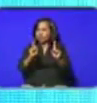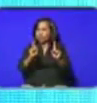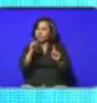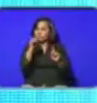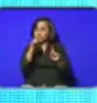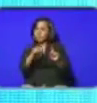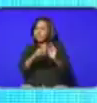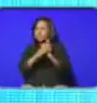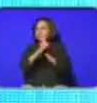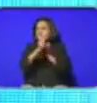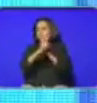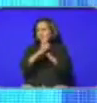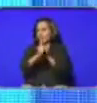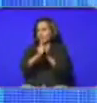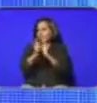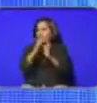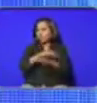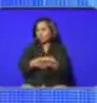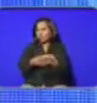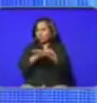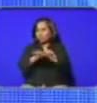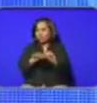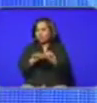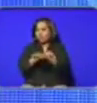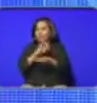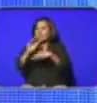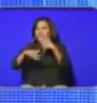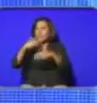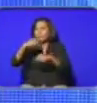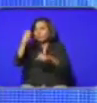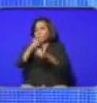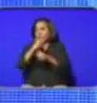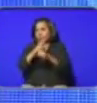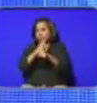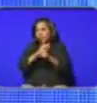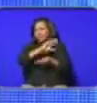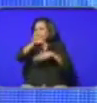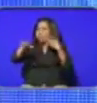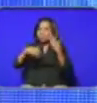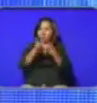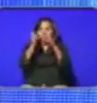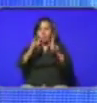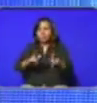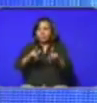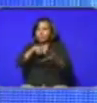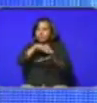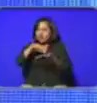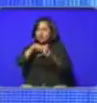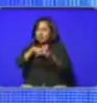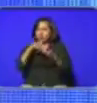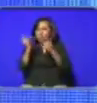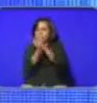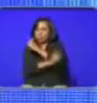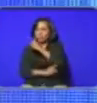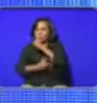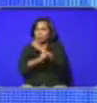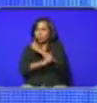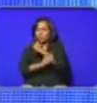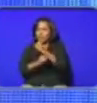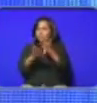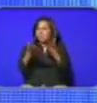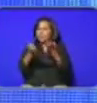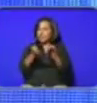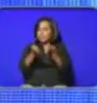talento humano con el mercado laboral. Todo ser humano que estudia en un país es para ser